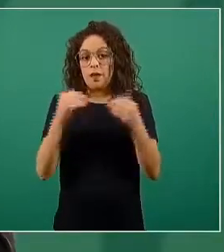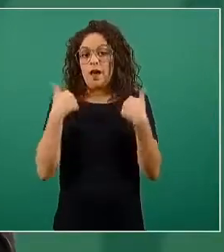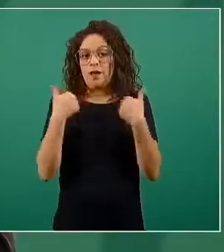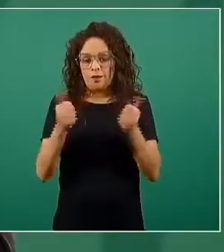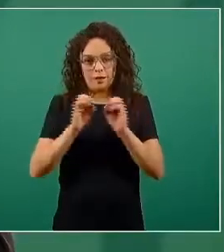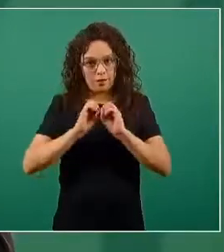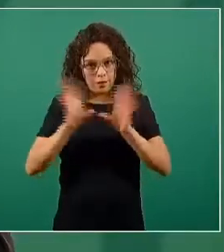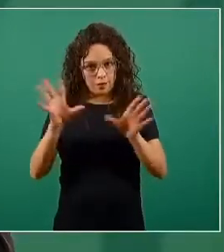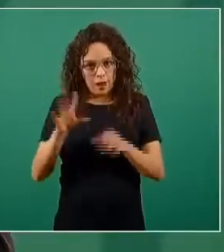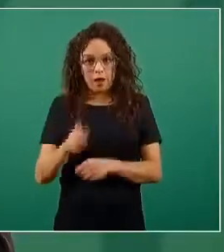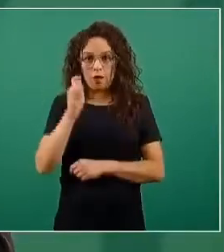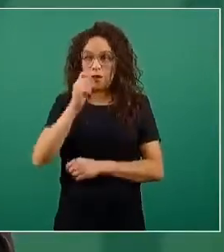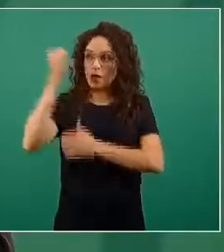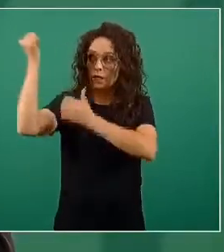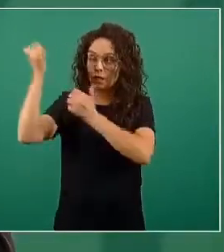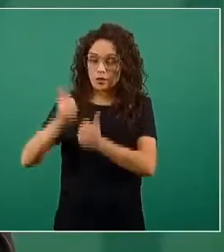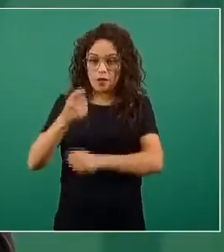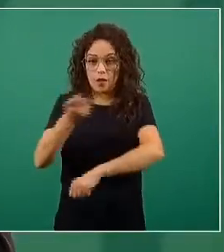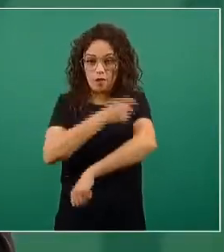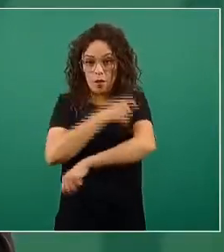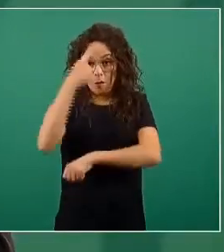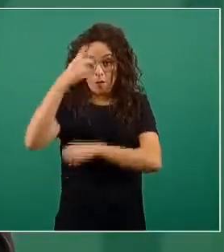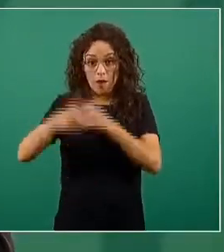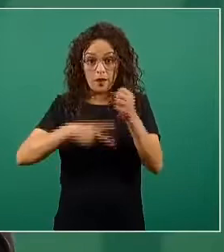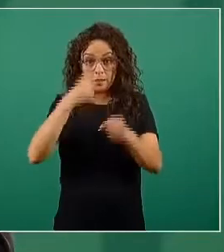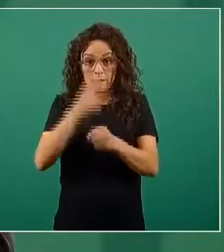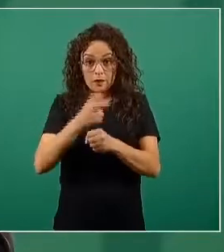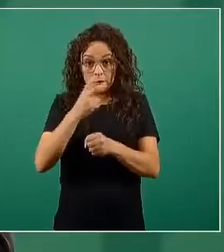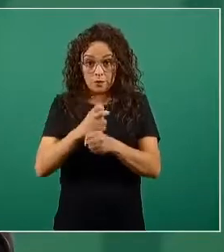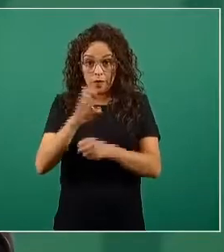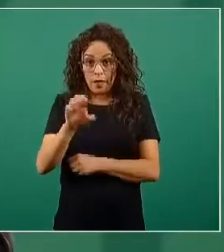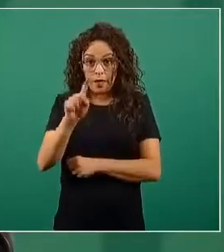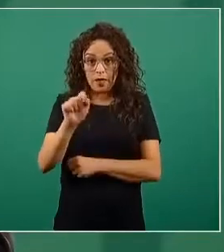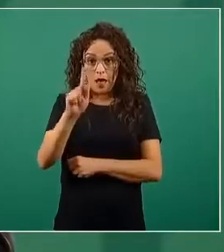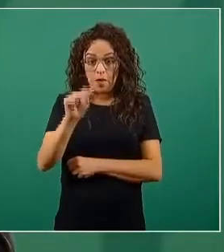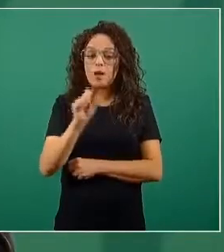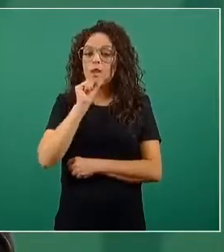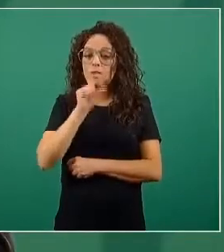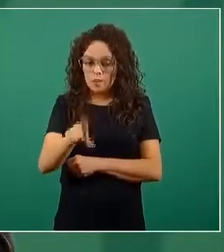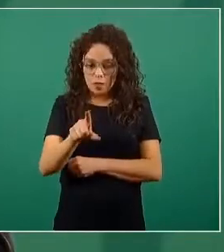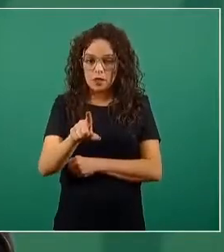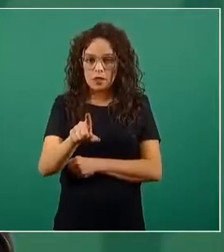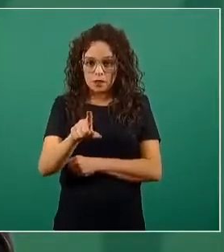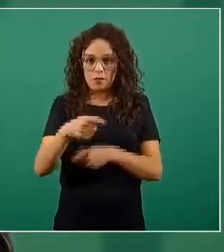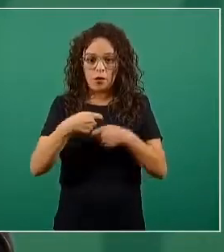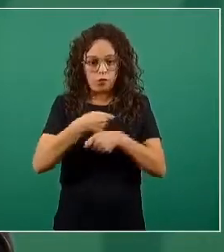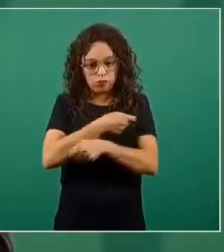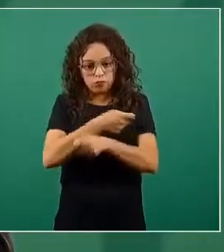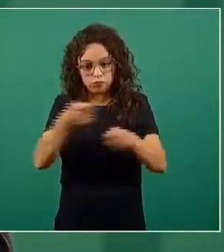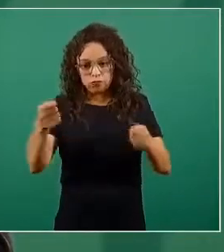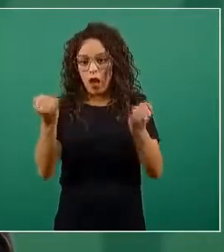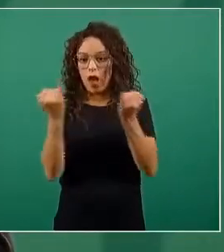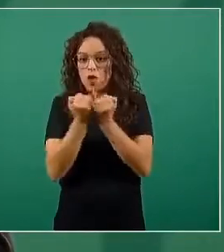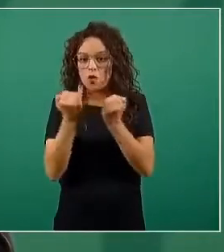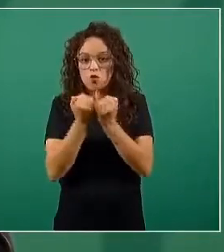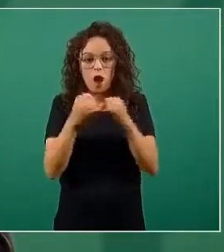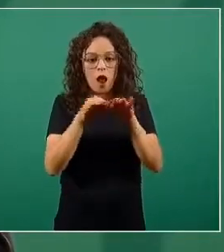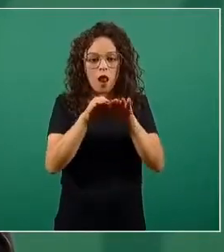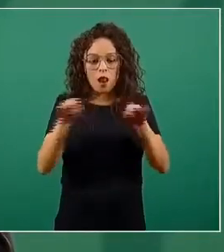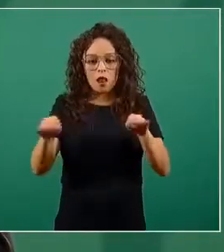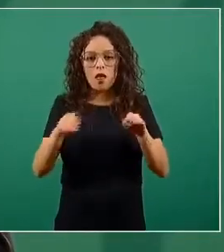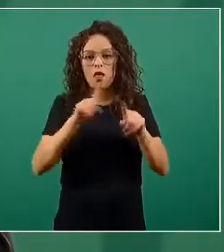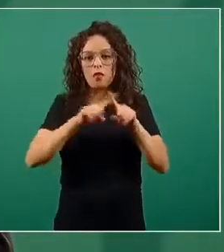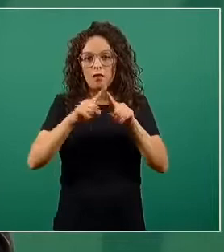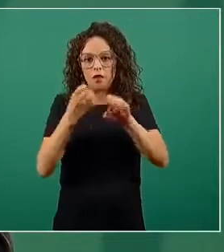toda vacuna que llegue para la segunda etapa, pues también será distribuida equitativamente en las 32 entidades federativas. En este momento